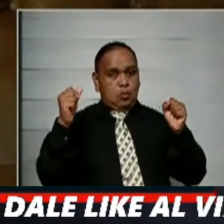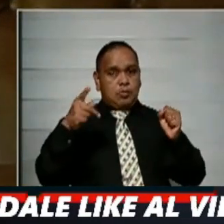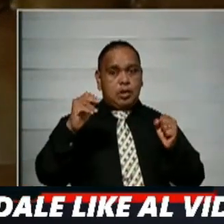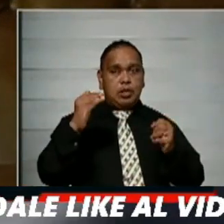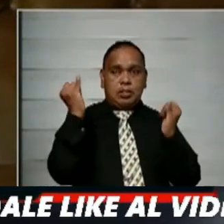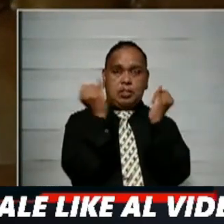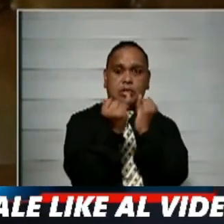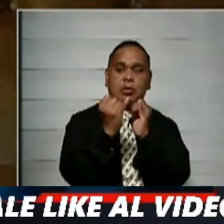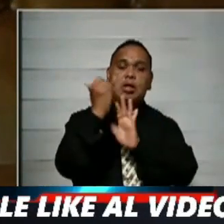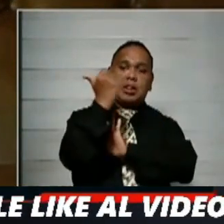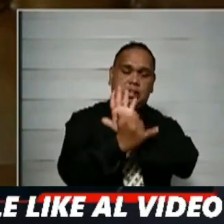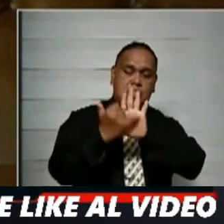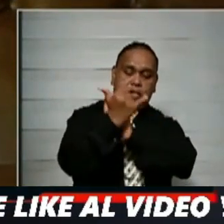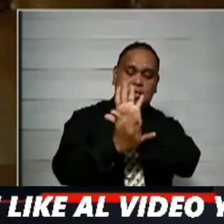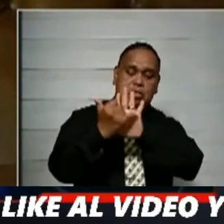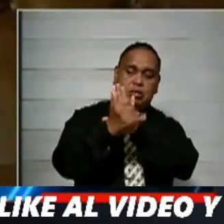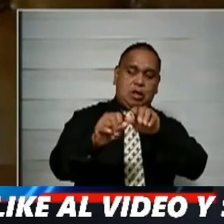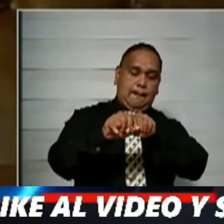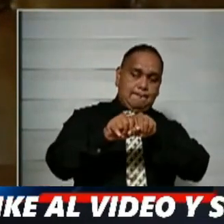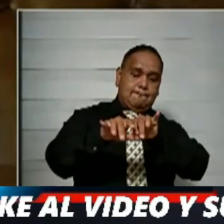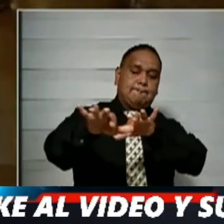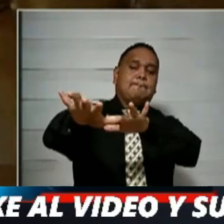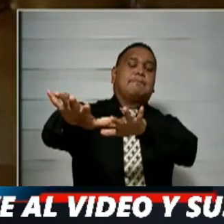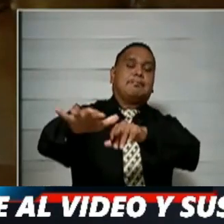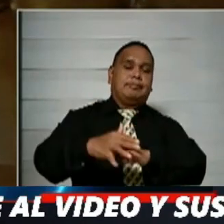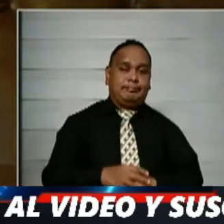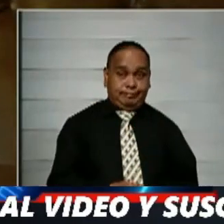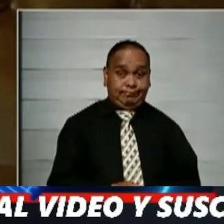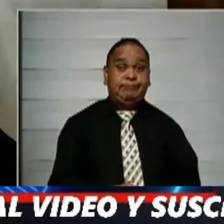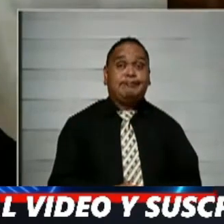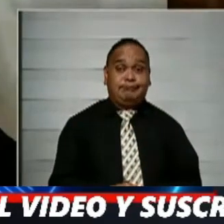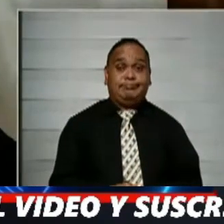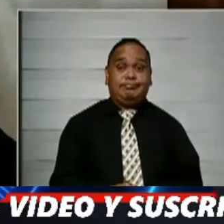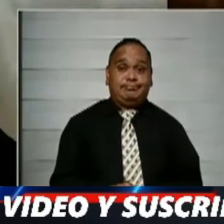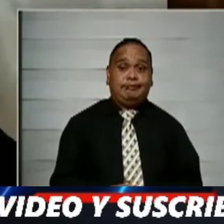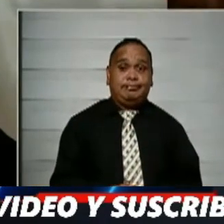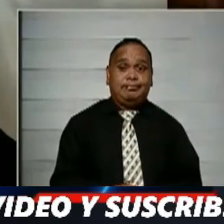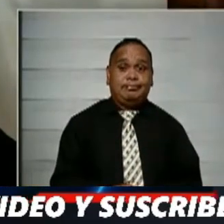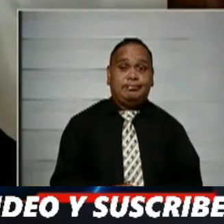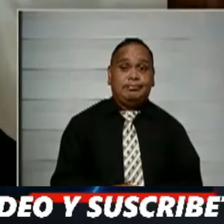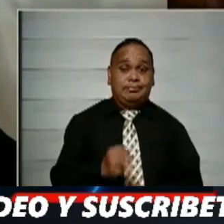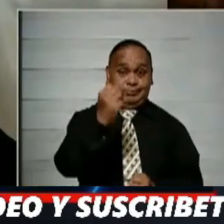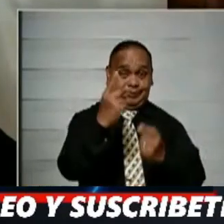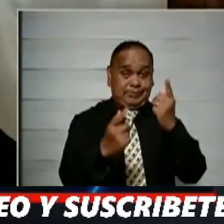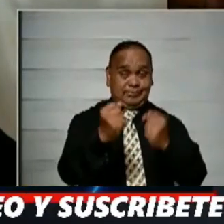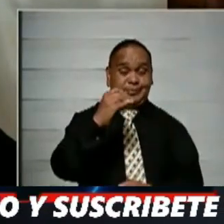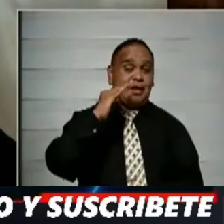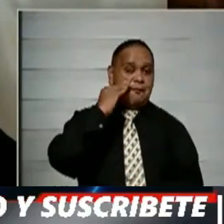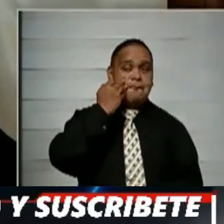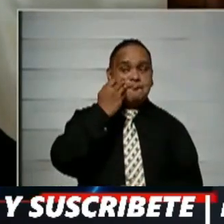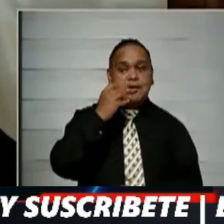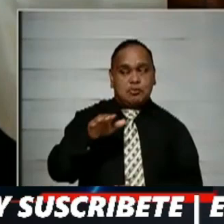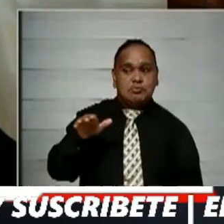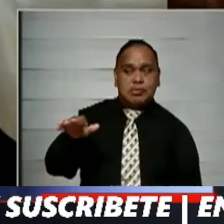YouTube para que se sepa estos pormenores. No, yo creo que ahí tiene sus influencias, ahí en Facebook,